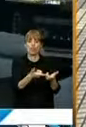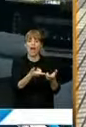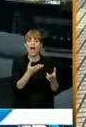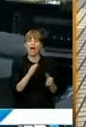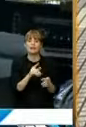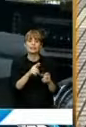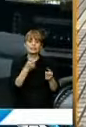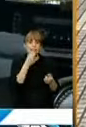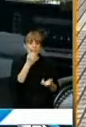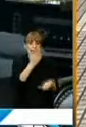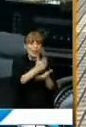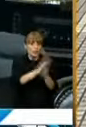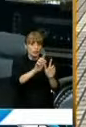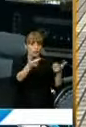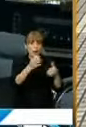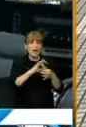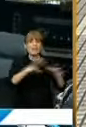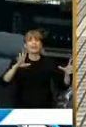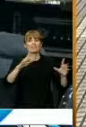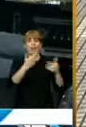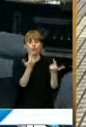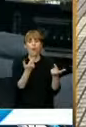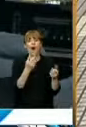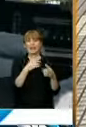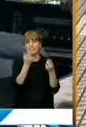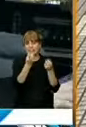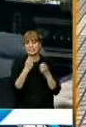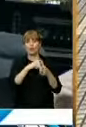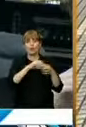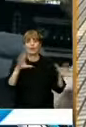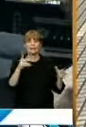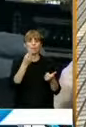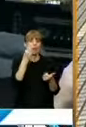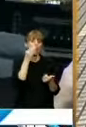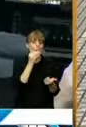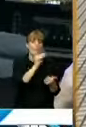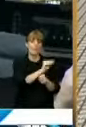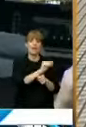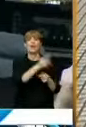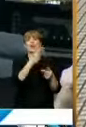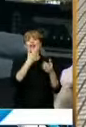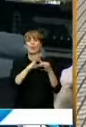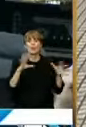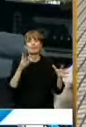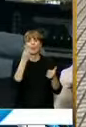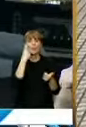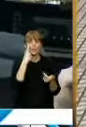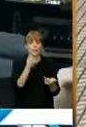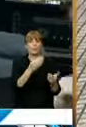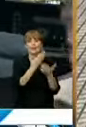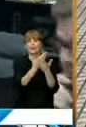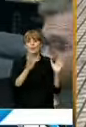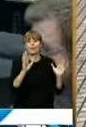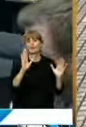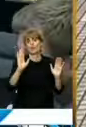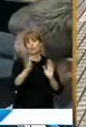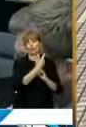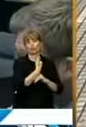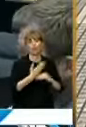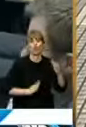inversiones Ah inversiones superiores a los 200 millones de dólares bien Gustavo qué querías preguntarle a Nacho No simplemente